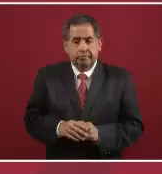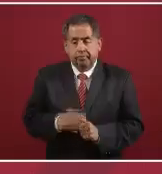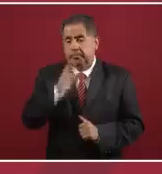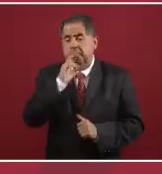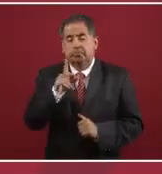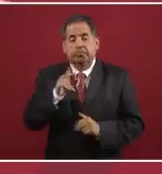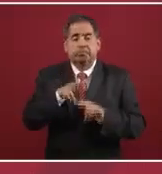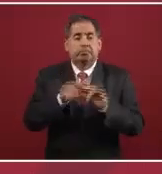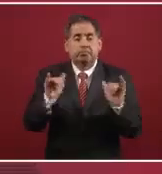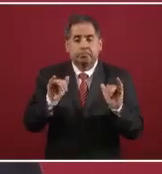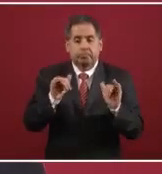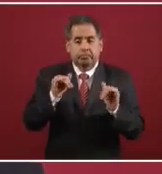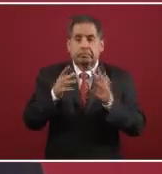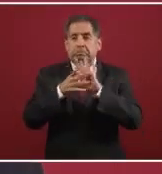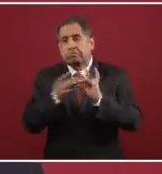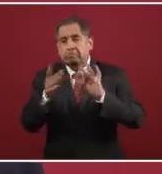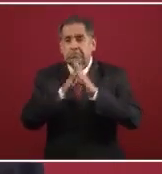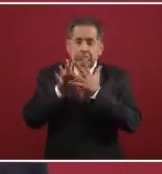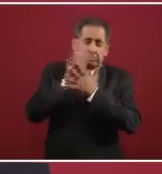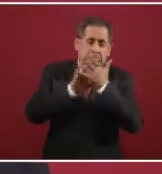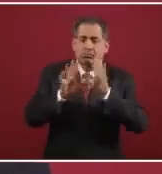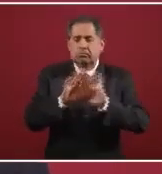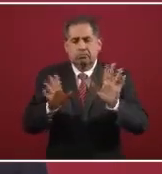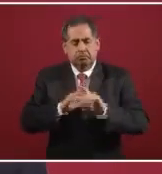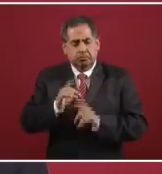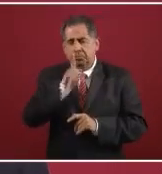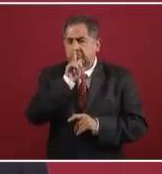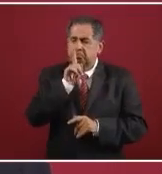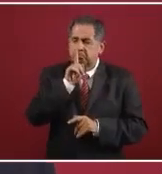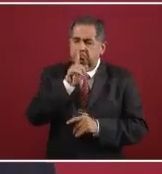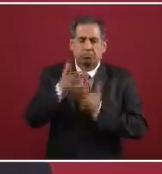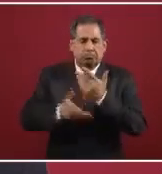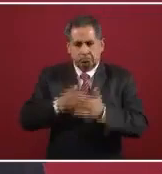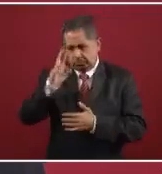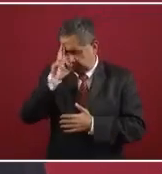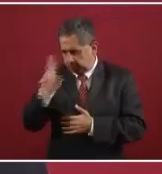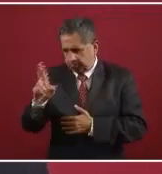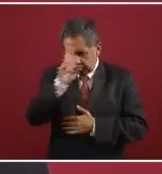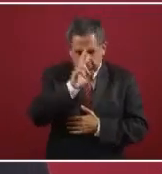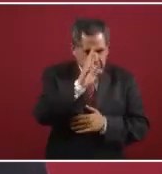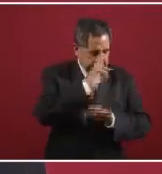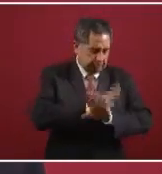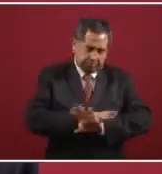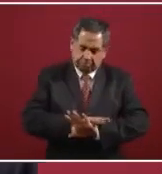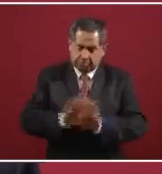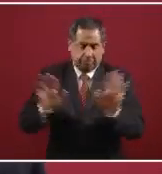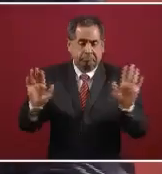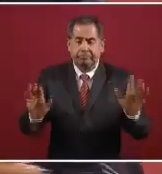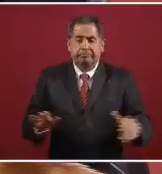mejor no polemizar, ser respetuosos de todos,